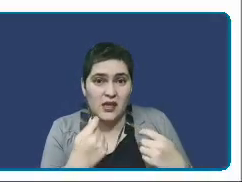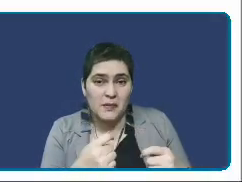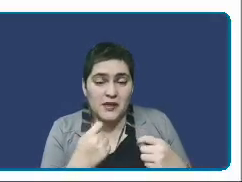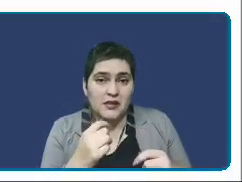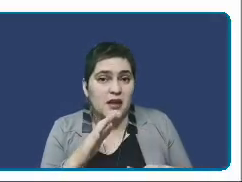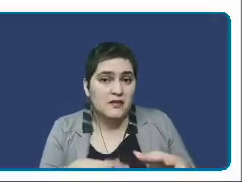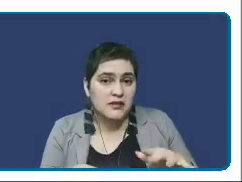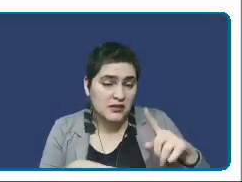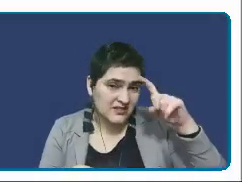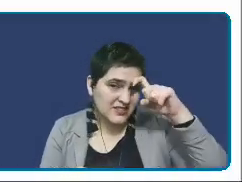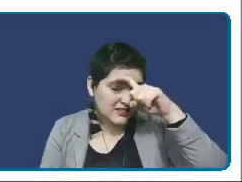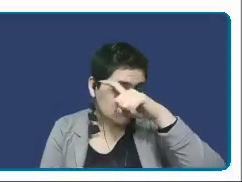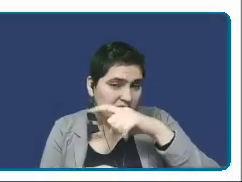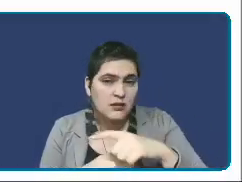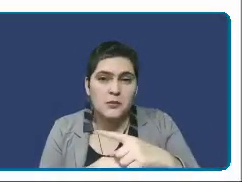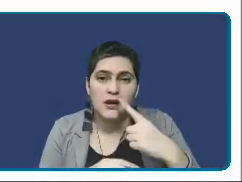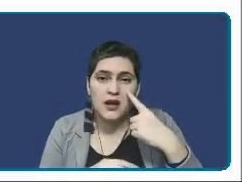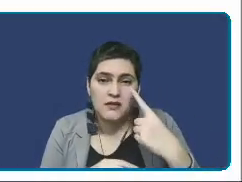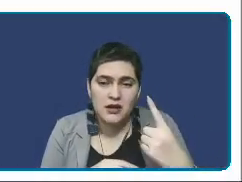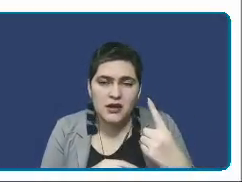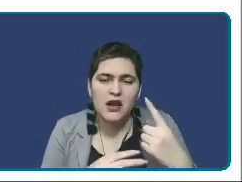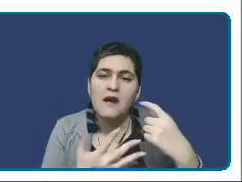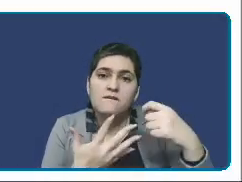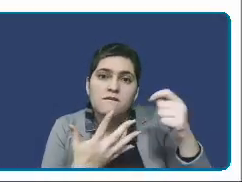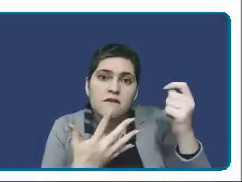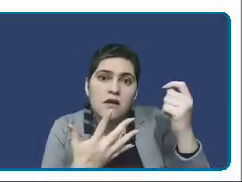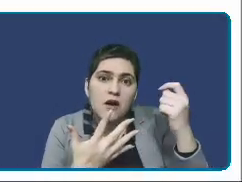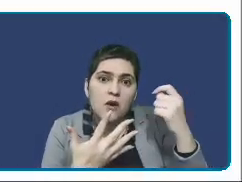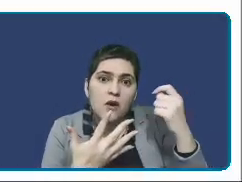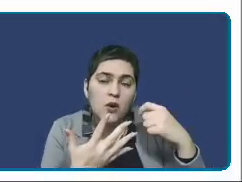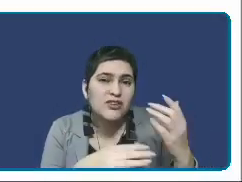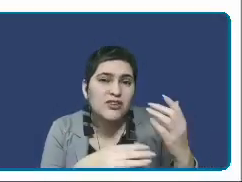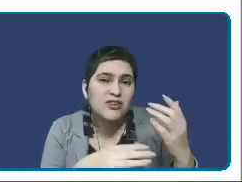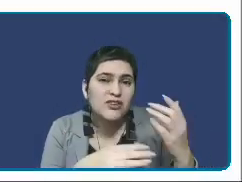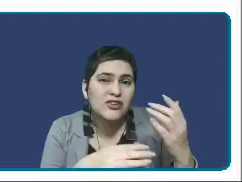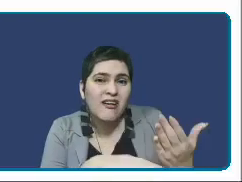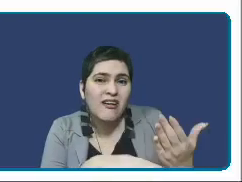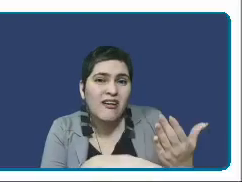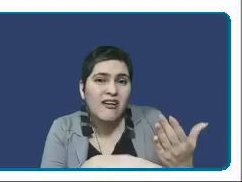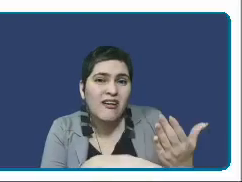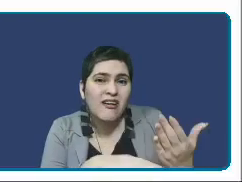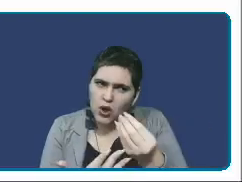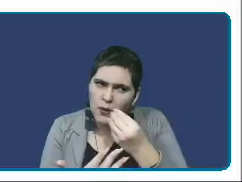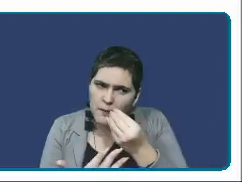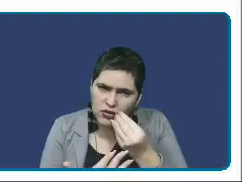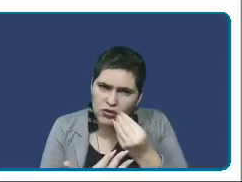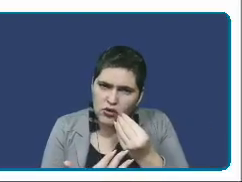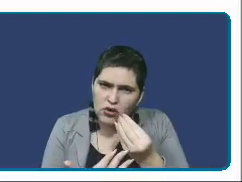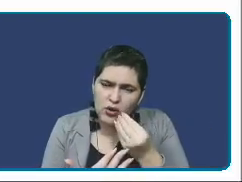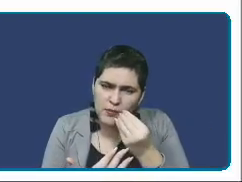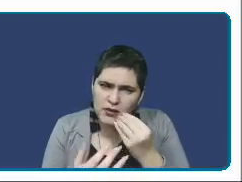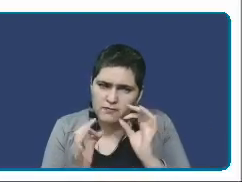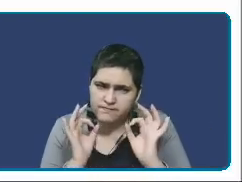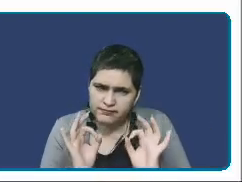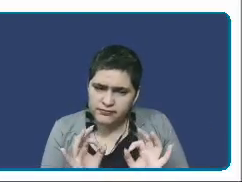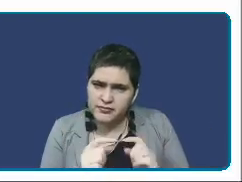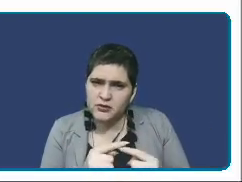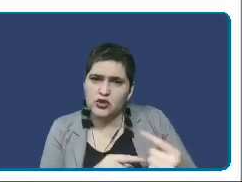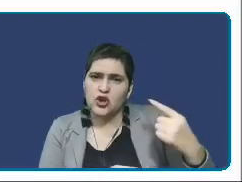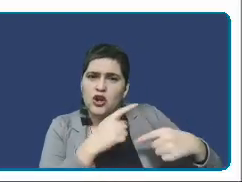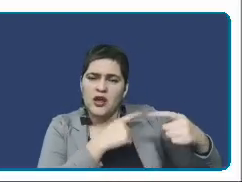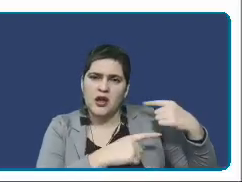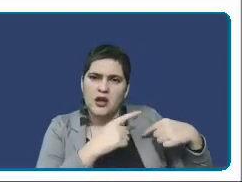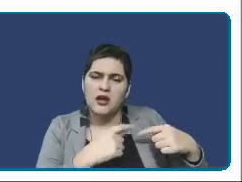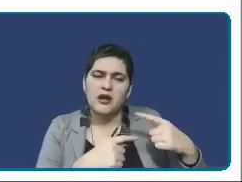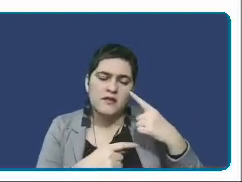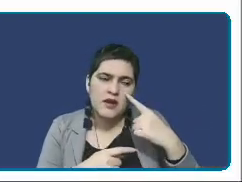de la evaluación previa, saber si me comí o no me comí los alimentos adecuados y empezar una suplementación en relación a